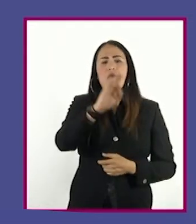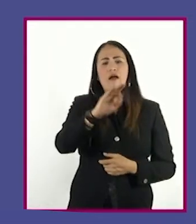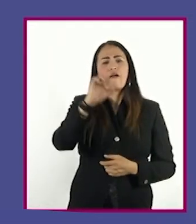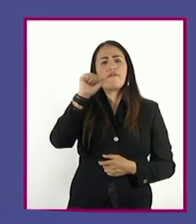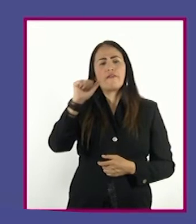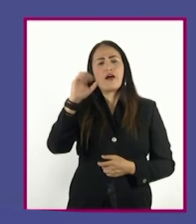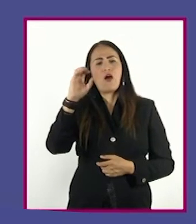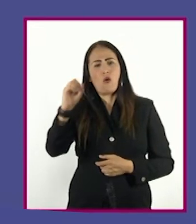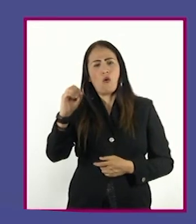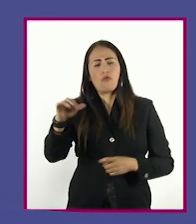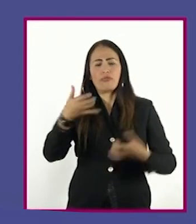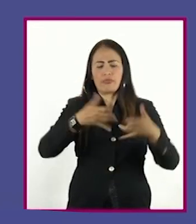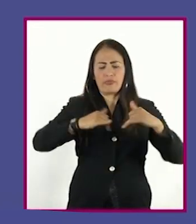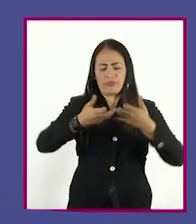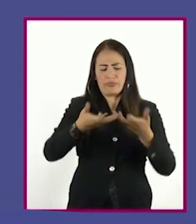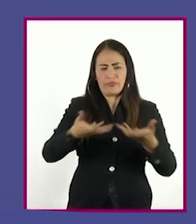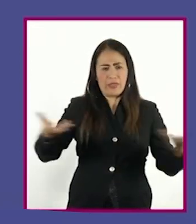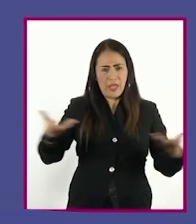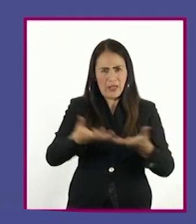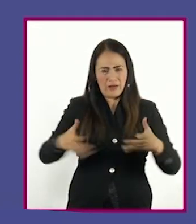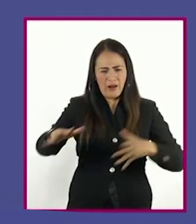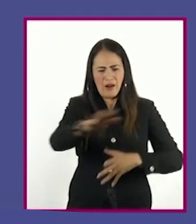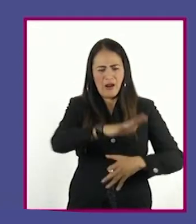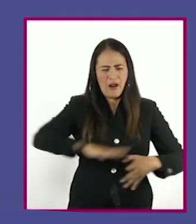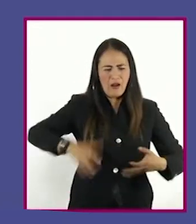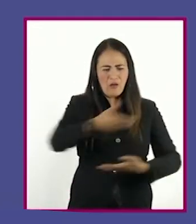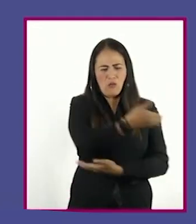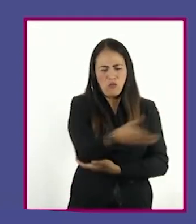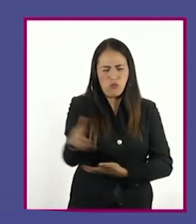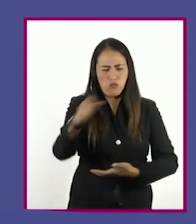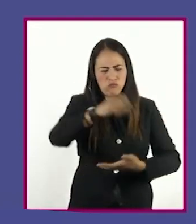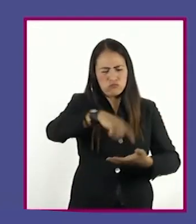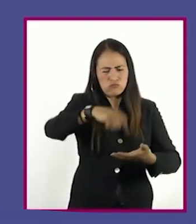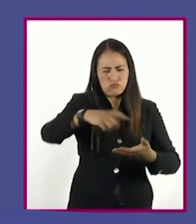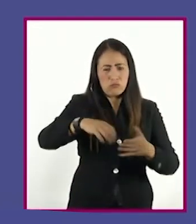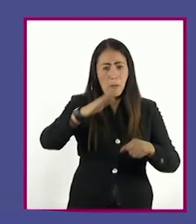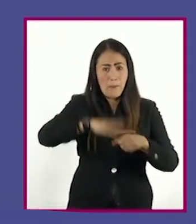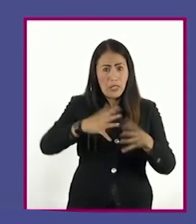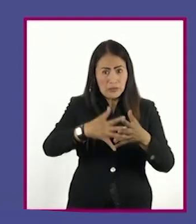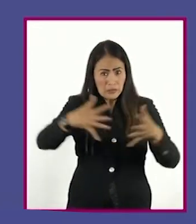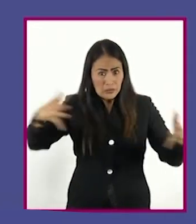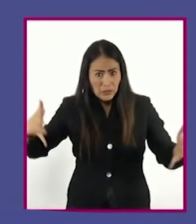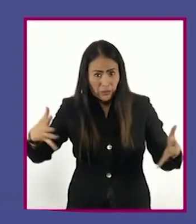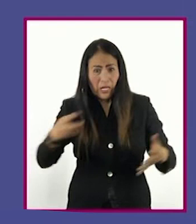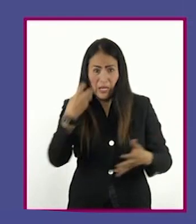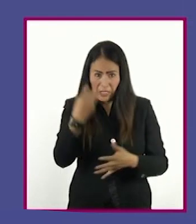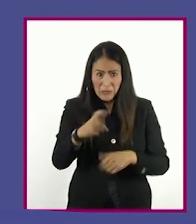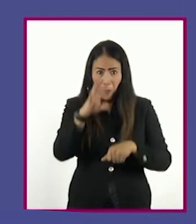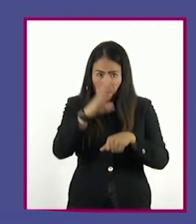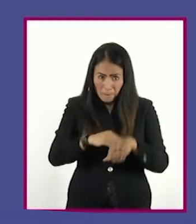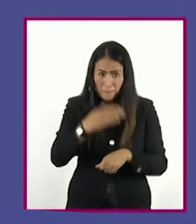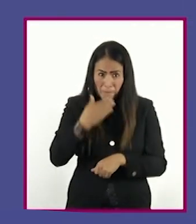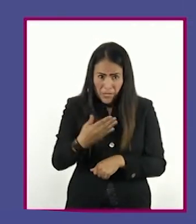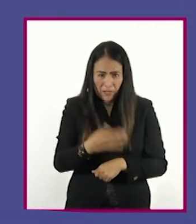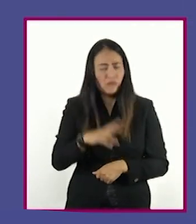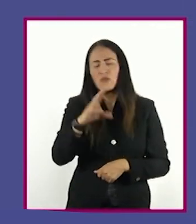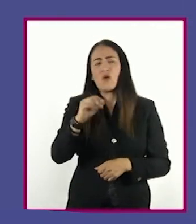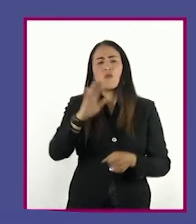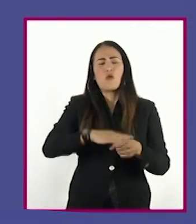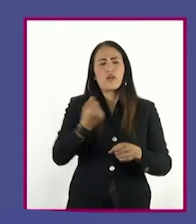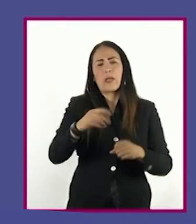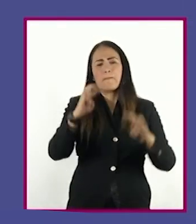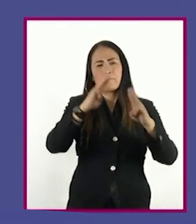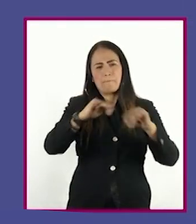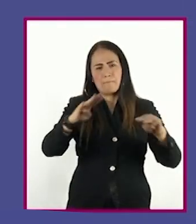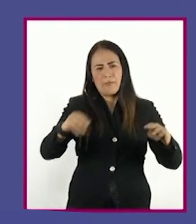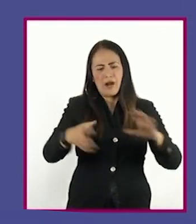expandir la superficie dedicada a la agricultura no es una opción sostenible. Los océanos están sobreexplotados y